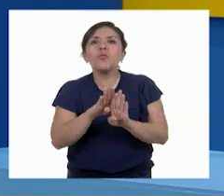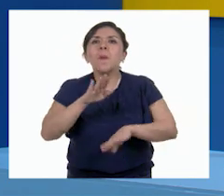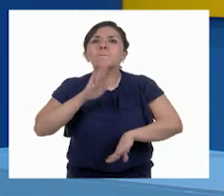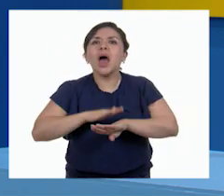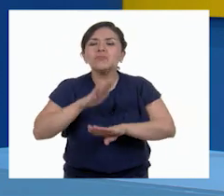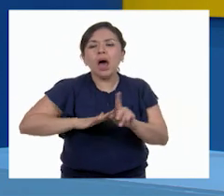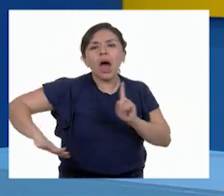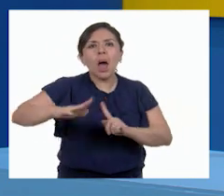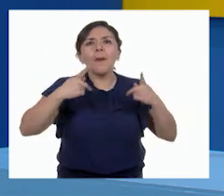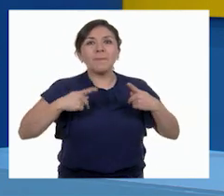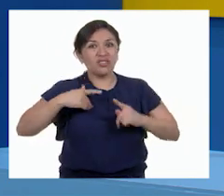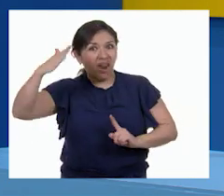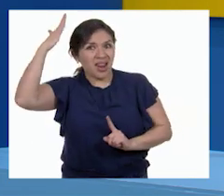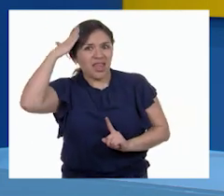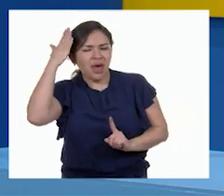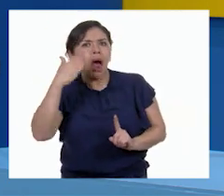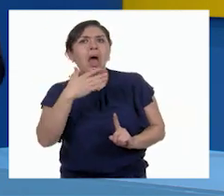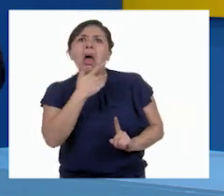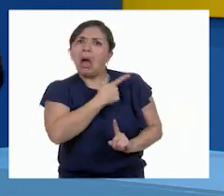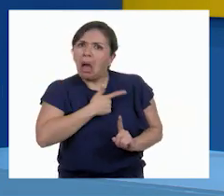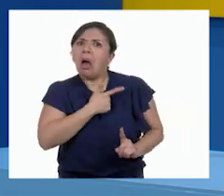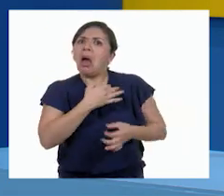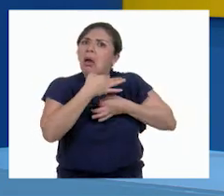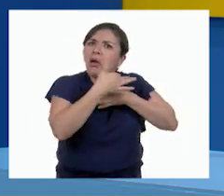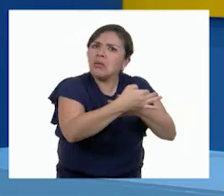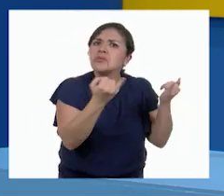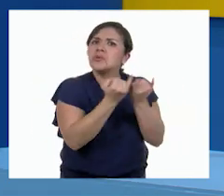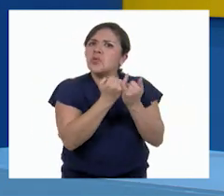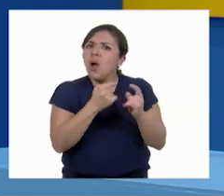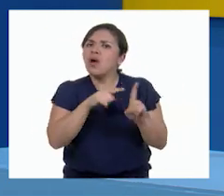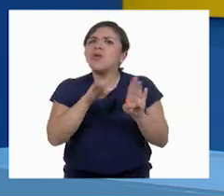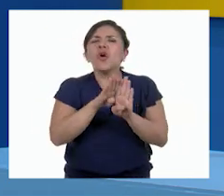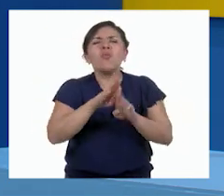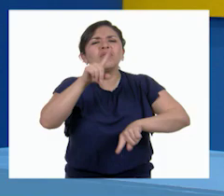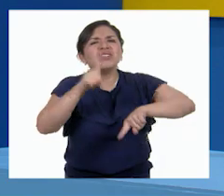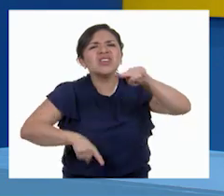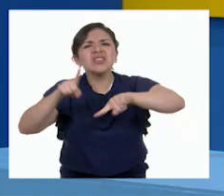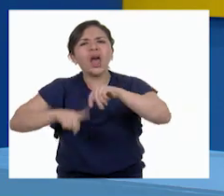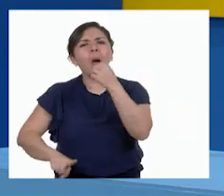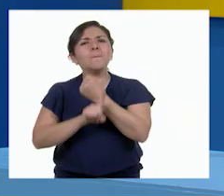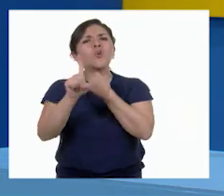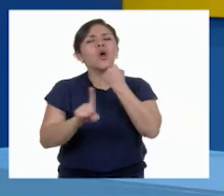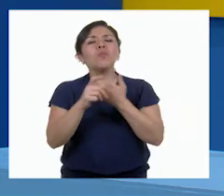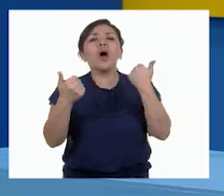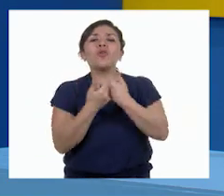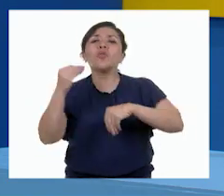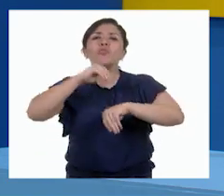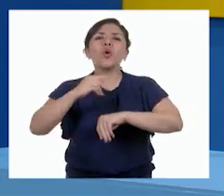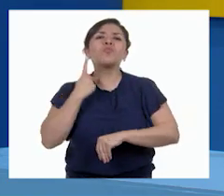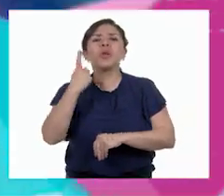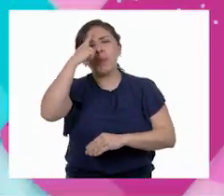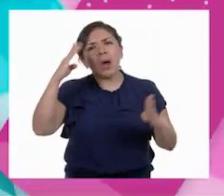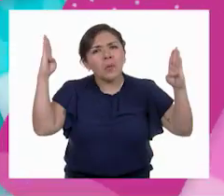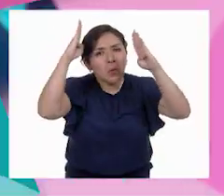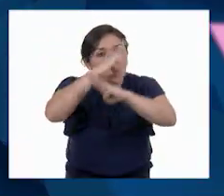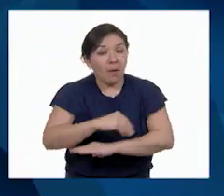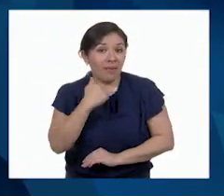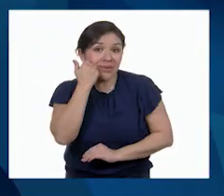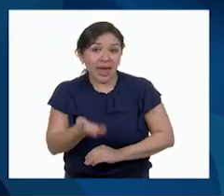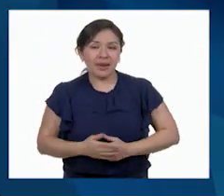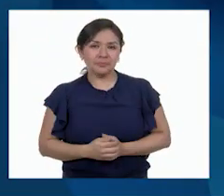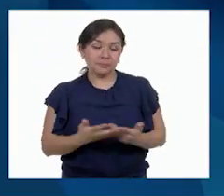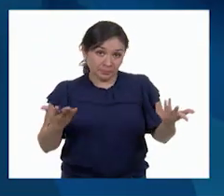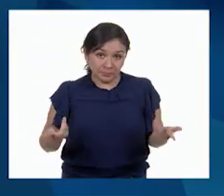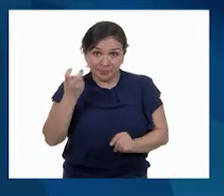los principales líderes y logró diluir los conflictos que existían entre ellos a través de una política de conciliación.